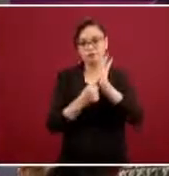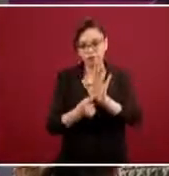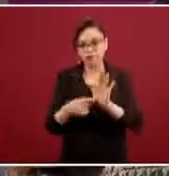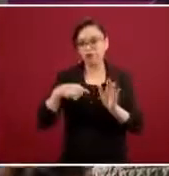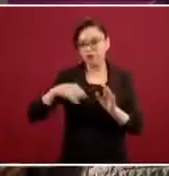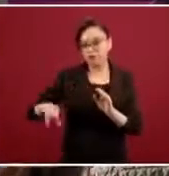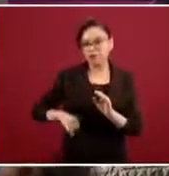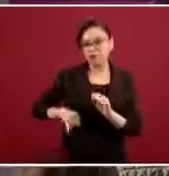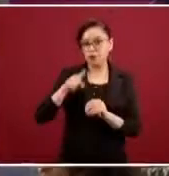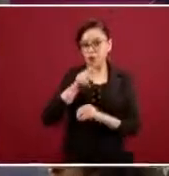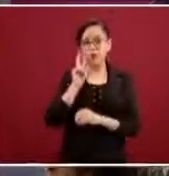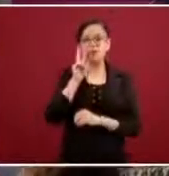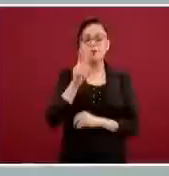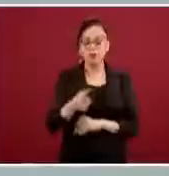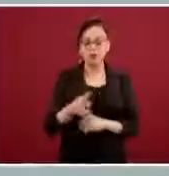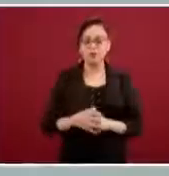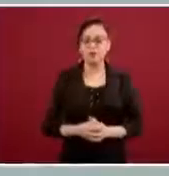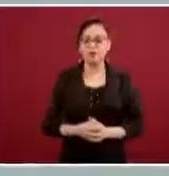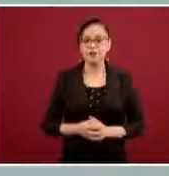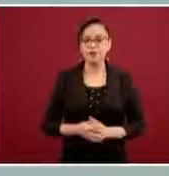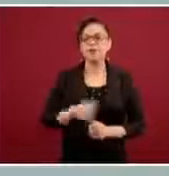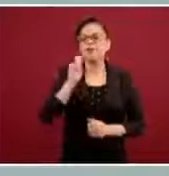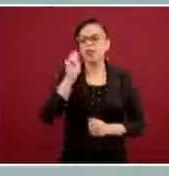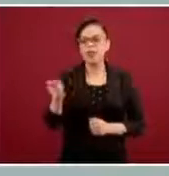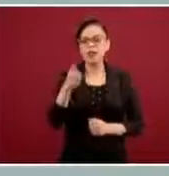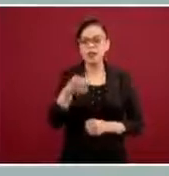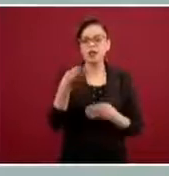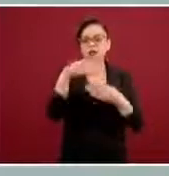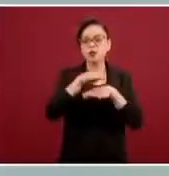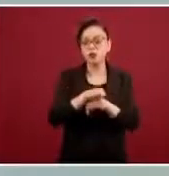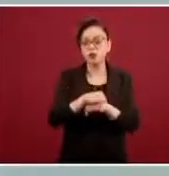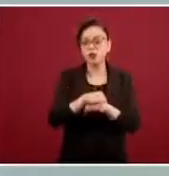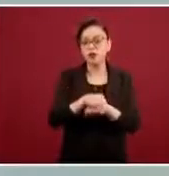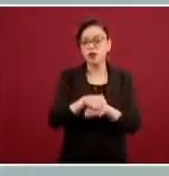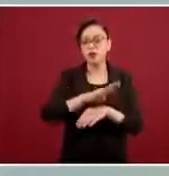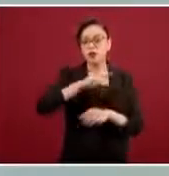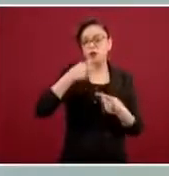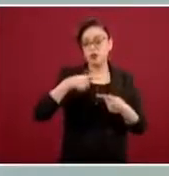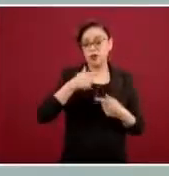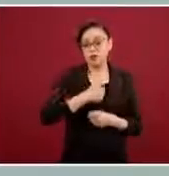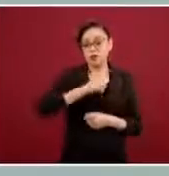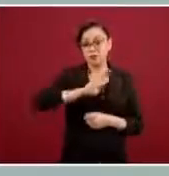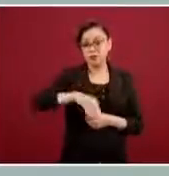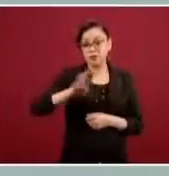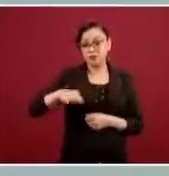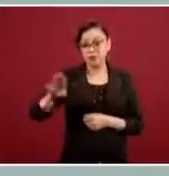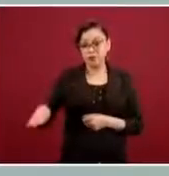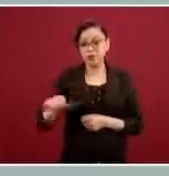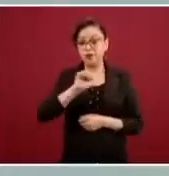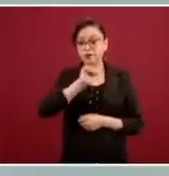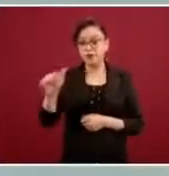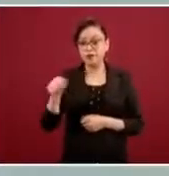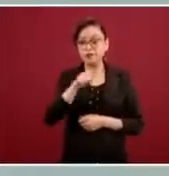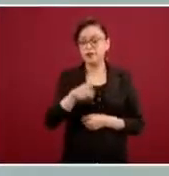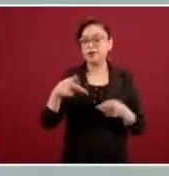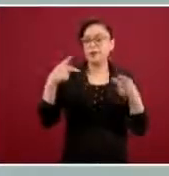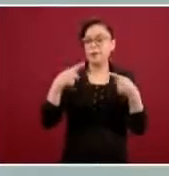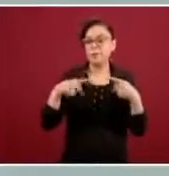bien, que es la letalidad en casos estimados. Letalidad en casos